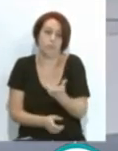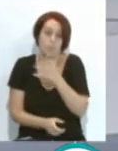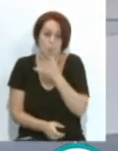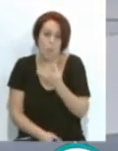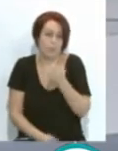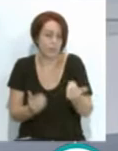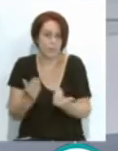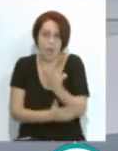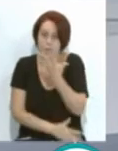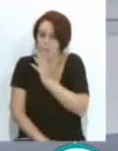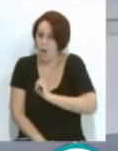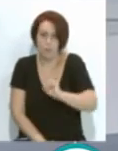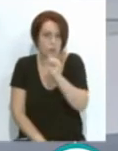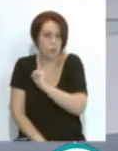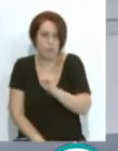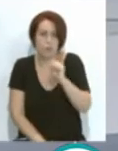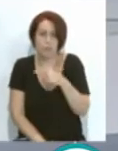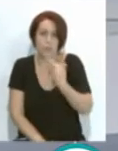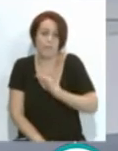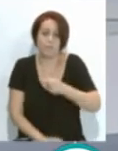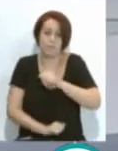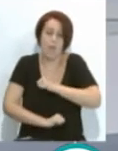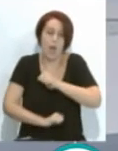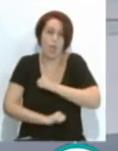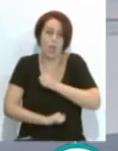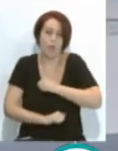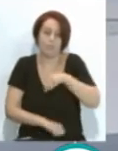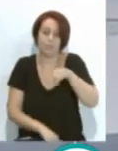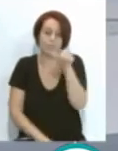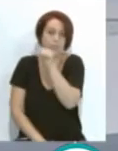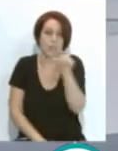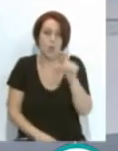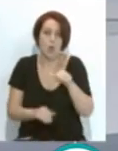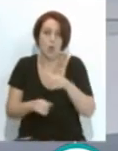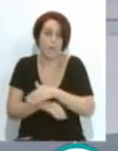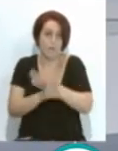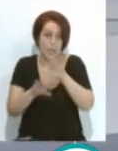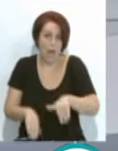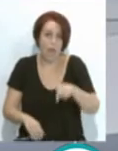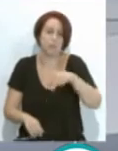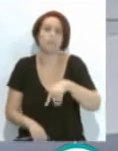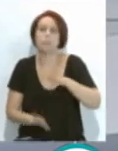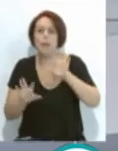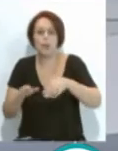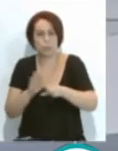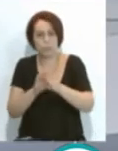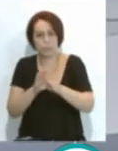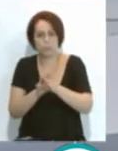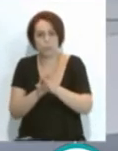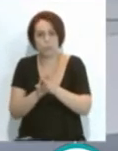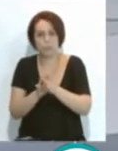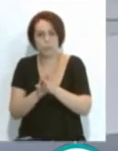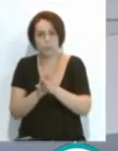estaba esperándose ya el final de este verano, que todavía sigue en Cádiz, muy